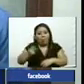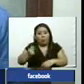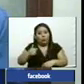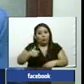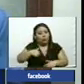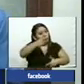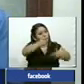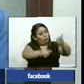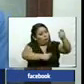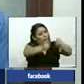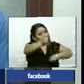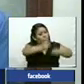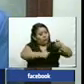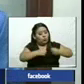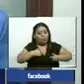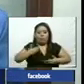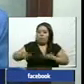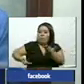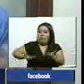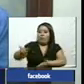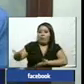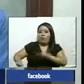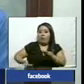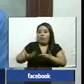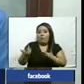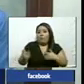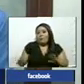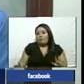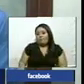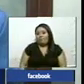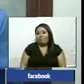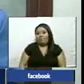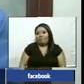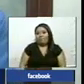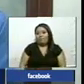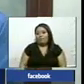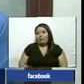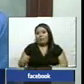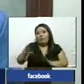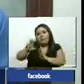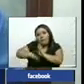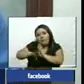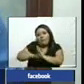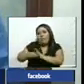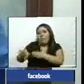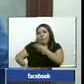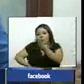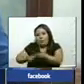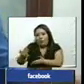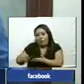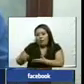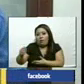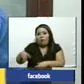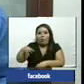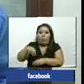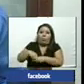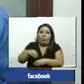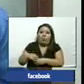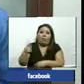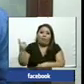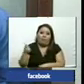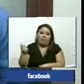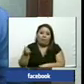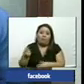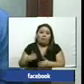cortaba, vendía mi café, pero lo vendía a precios bajos, ¿verdad? Entonces fue ahí como se fue acumulando, e